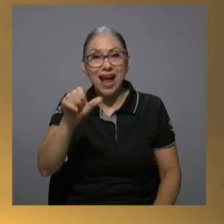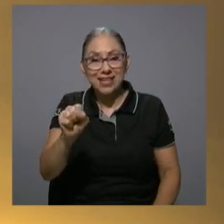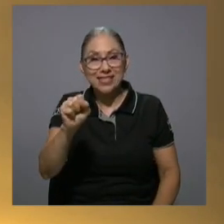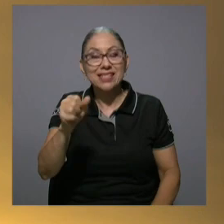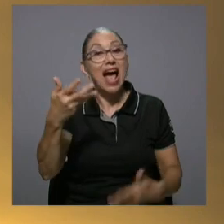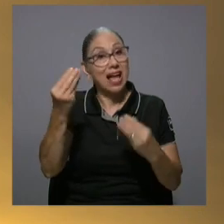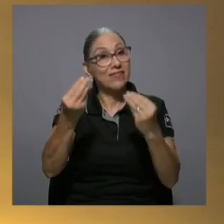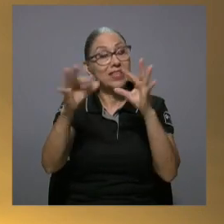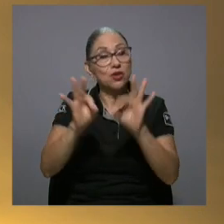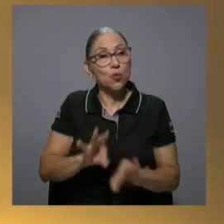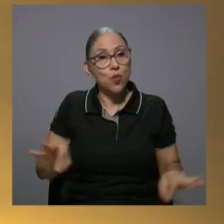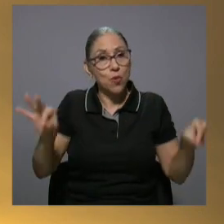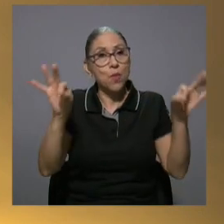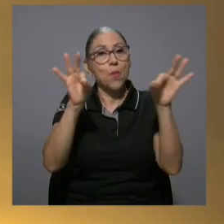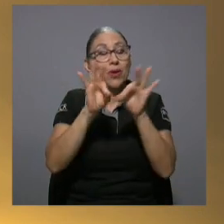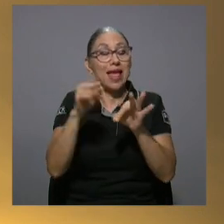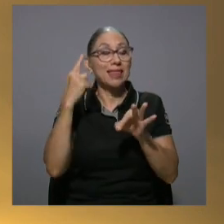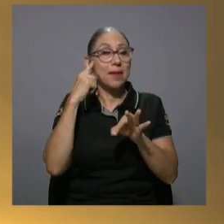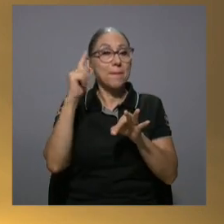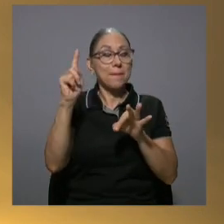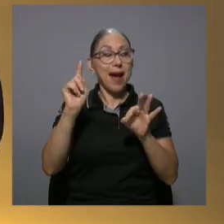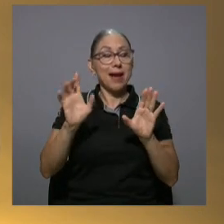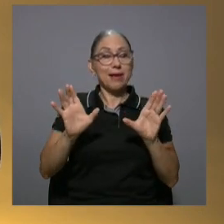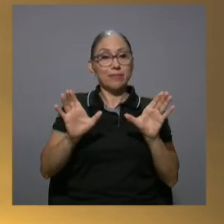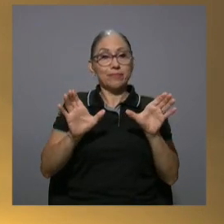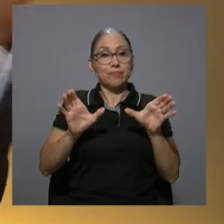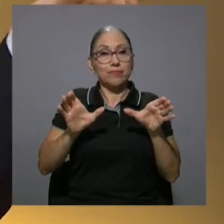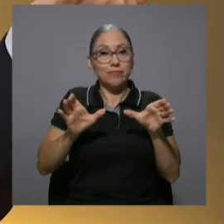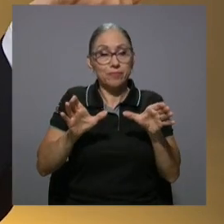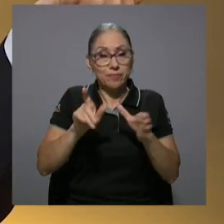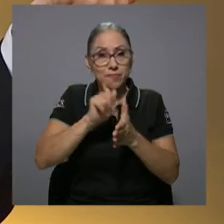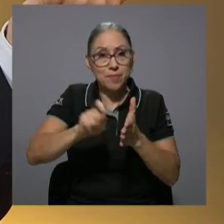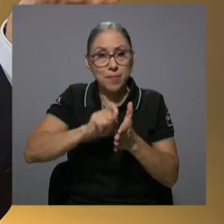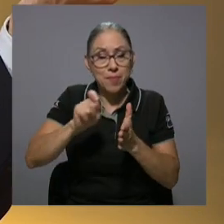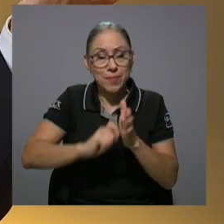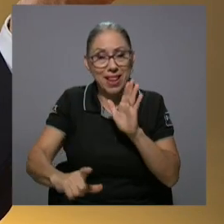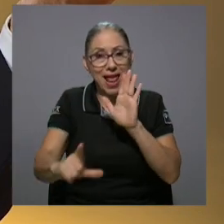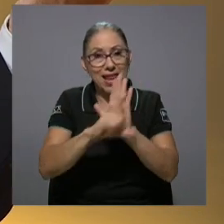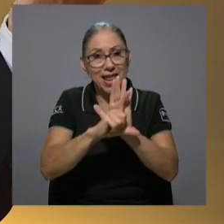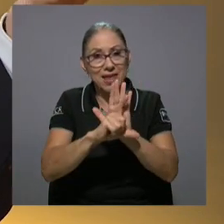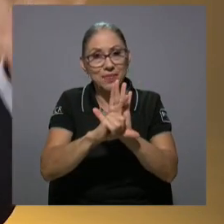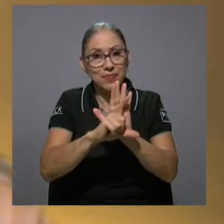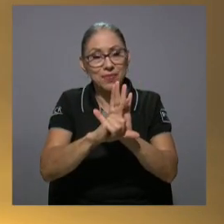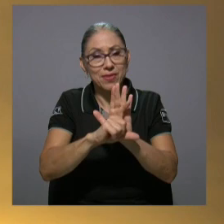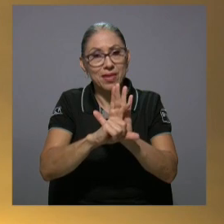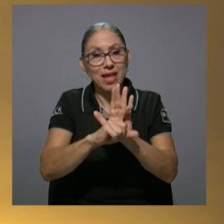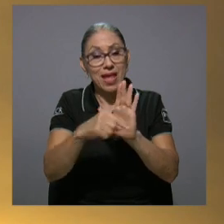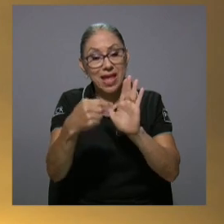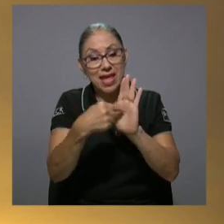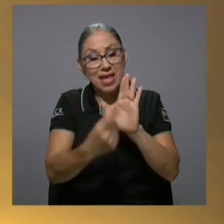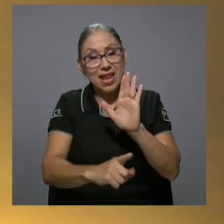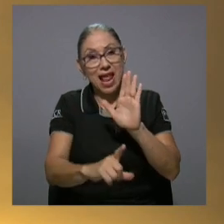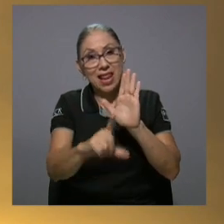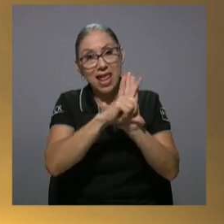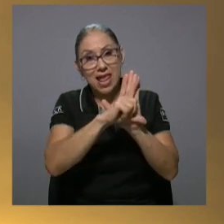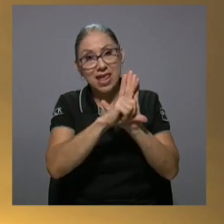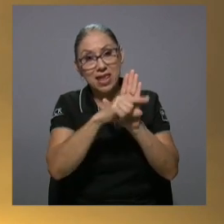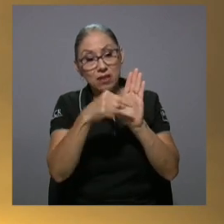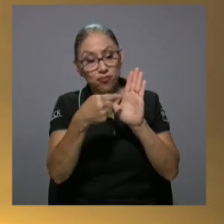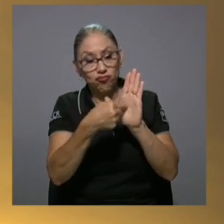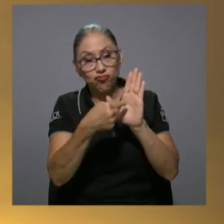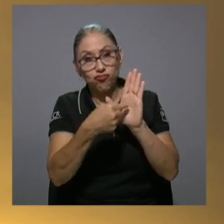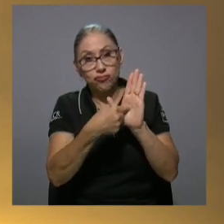en la configuración de la ley, y la ley, y lo notamos mucho porque